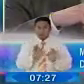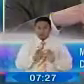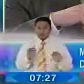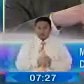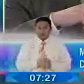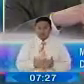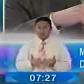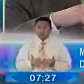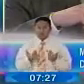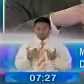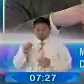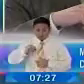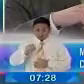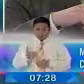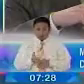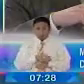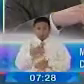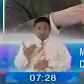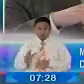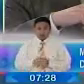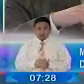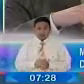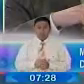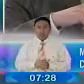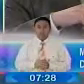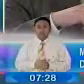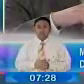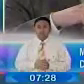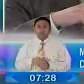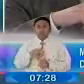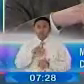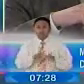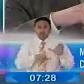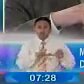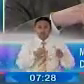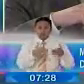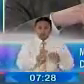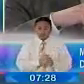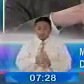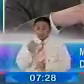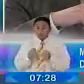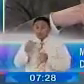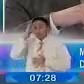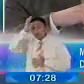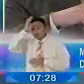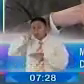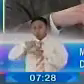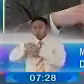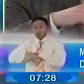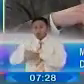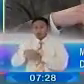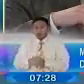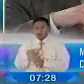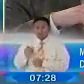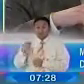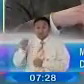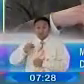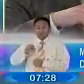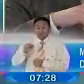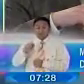se lo hizo anteriormente y se ha logrado avanzar. Y finalmente el hospital de Pedernales, que es con el que hemos tenido, el que se ha